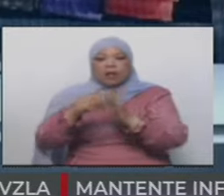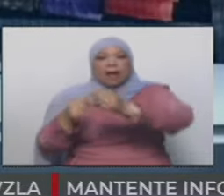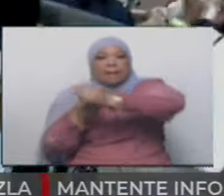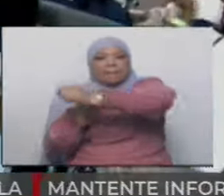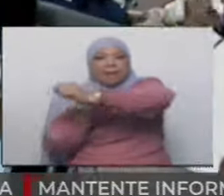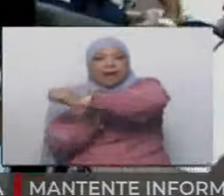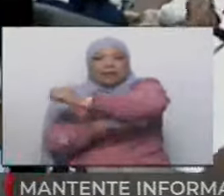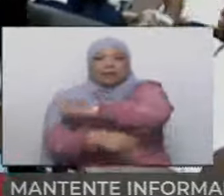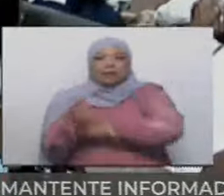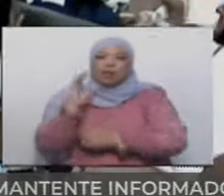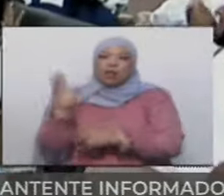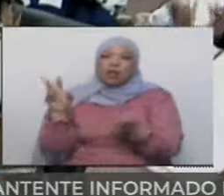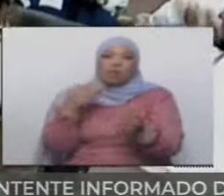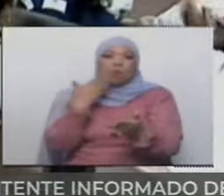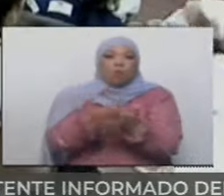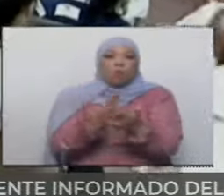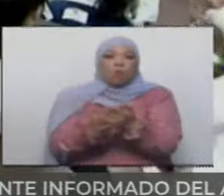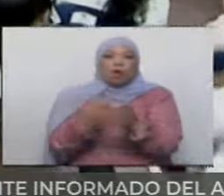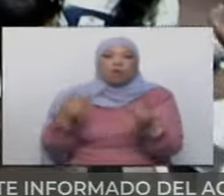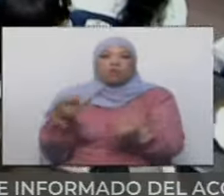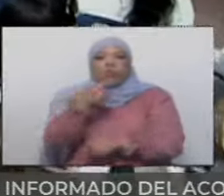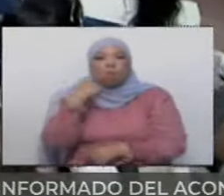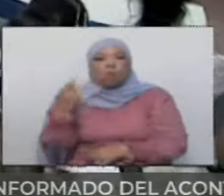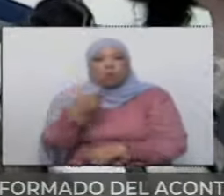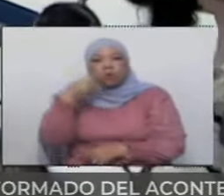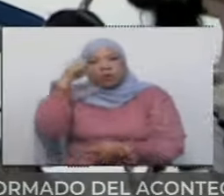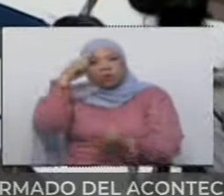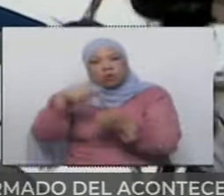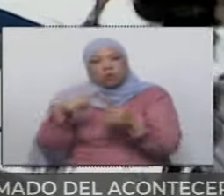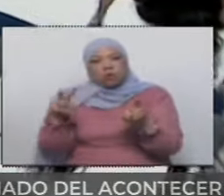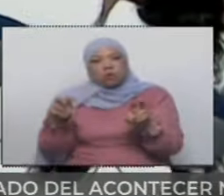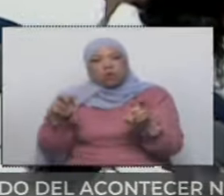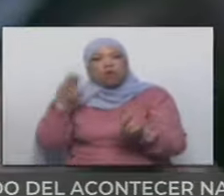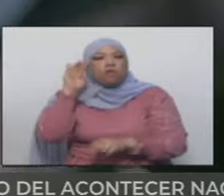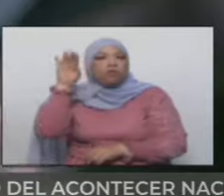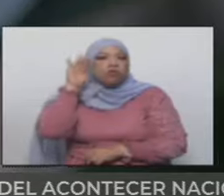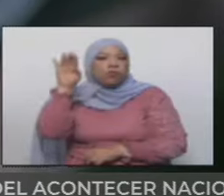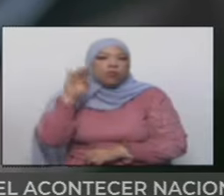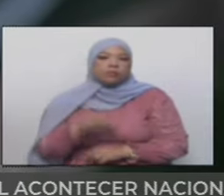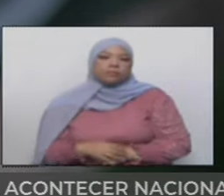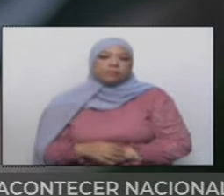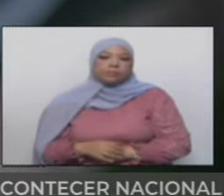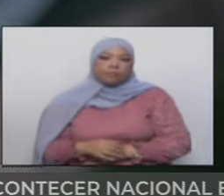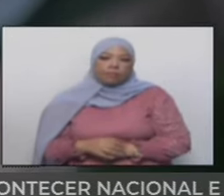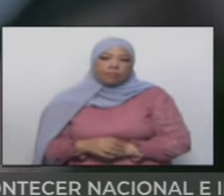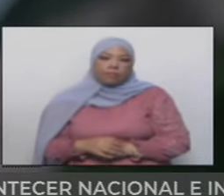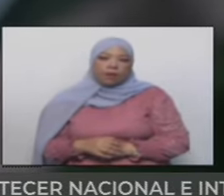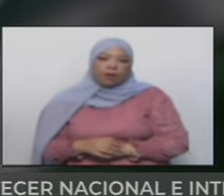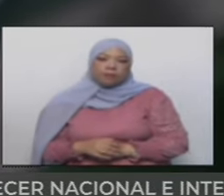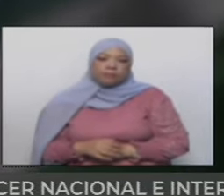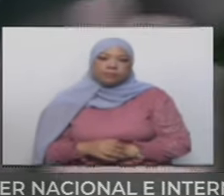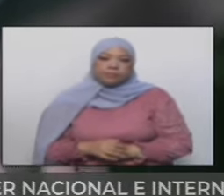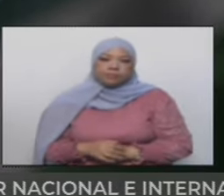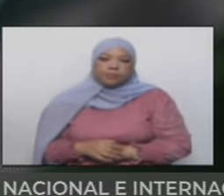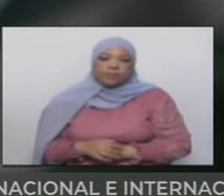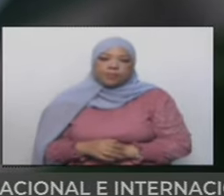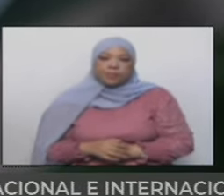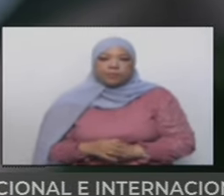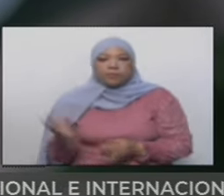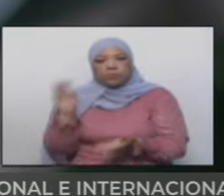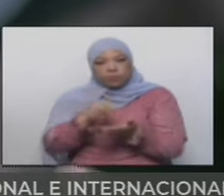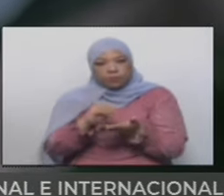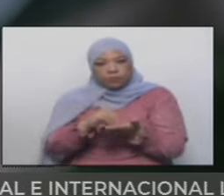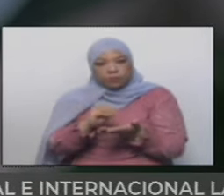de las nuevas generaciones que buscan una nueva época. Y esto lo recalcaba hoy...